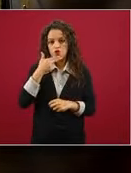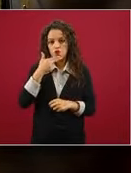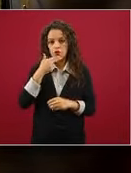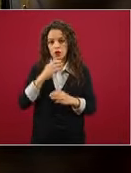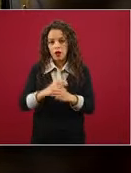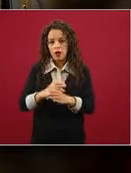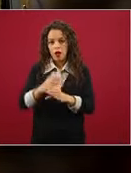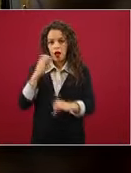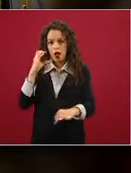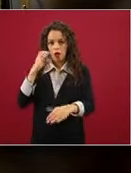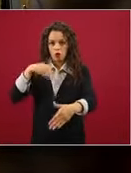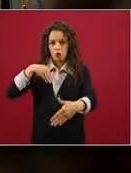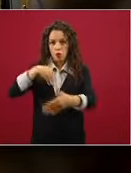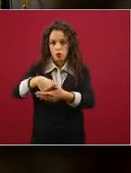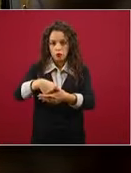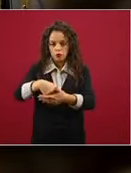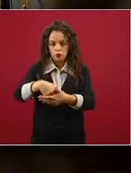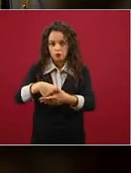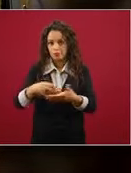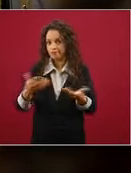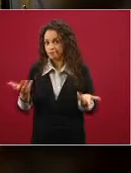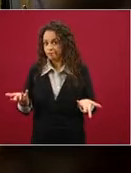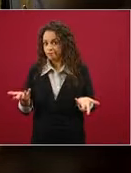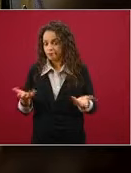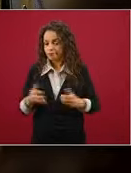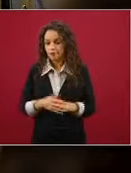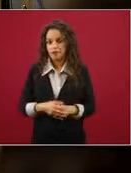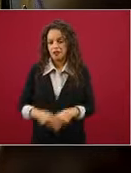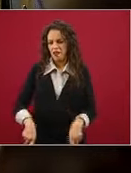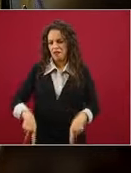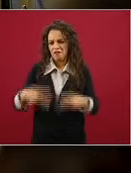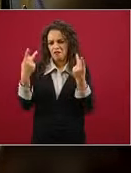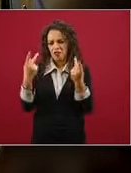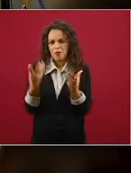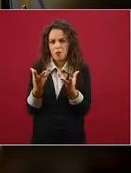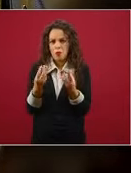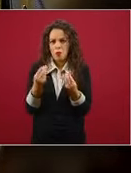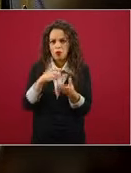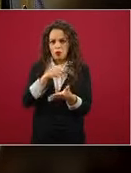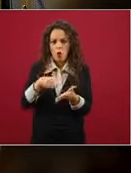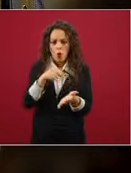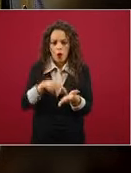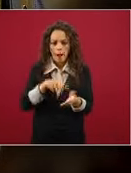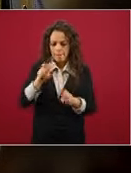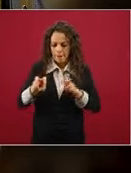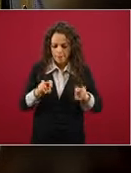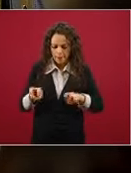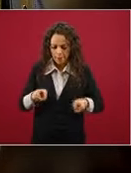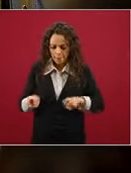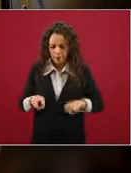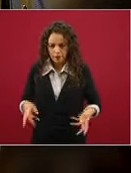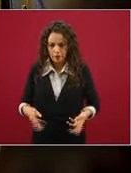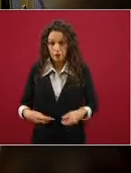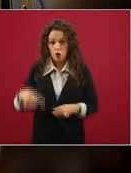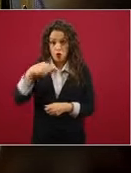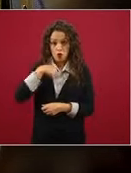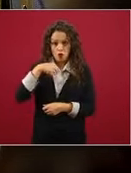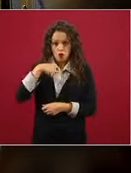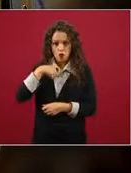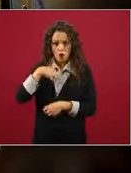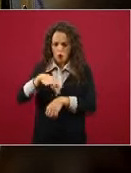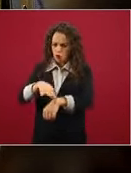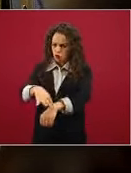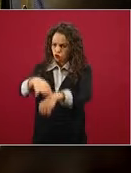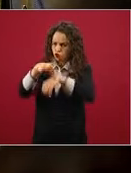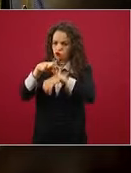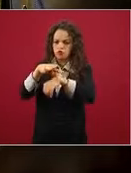Y esto del sobrecupo yo se lo comento porque fue una experiencia personal que tuve.